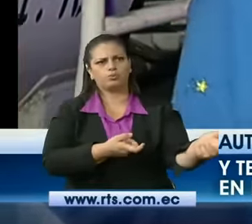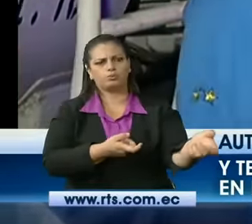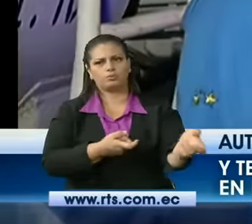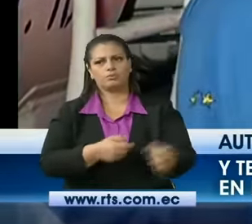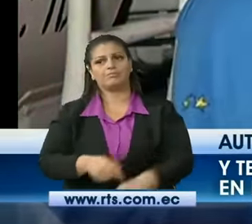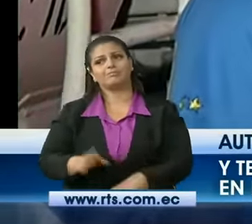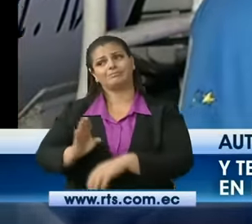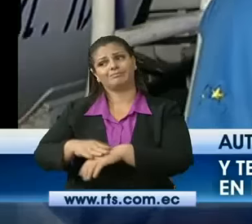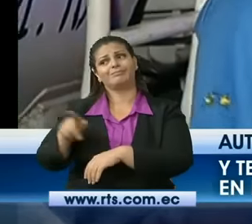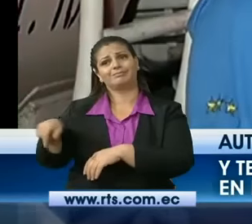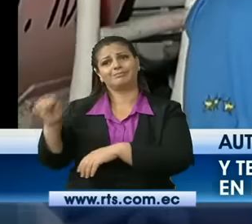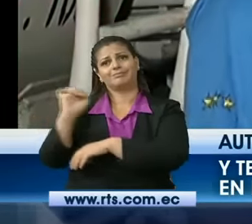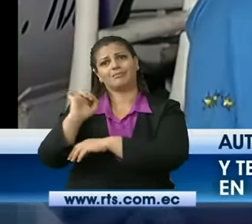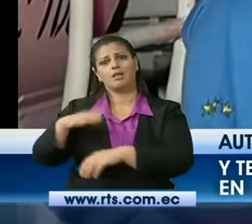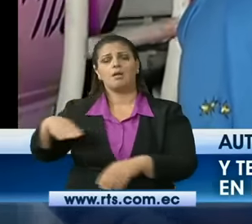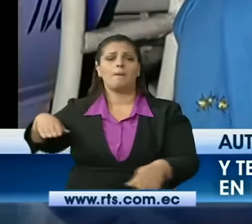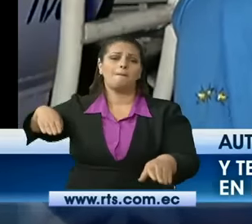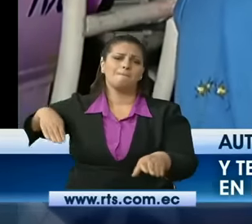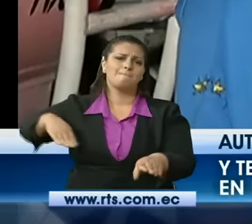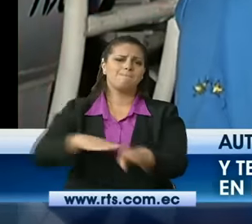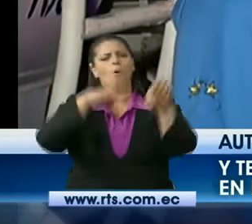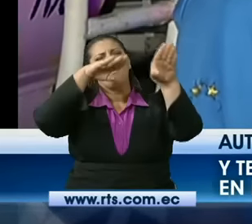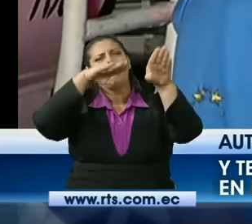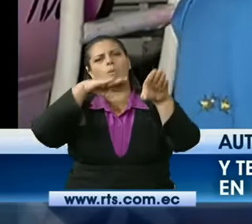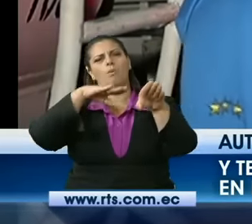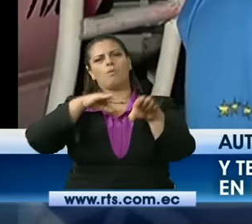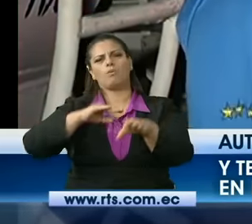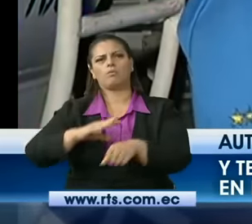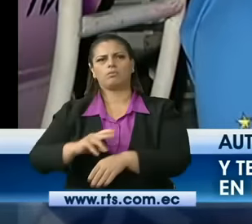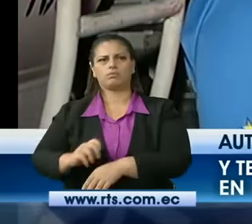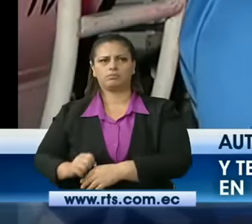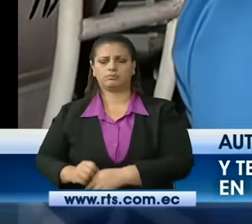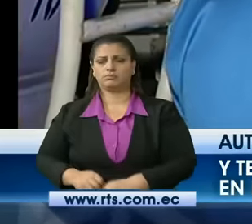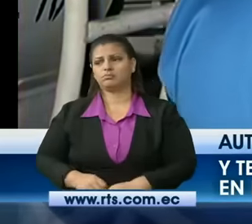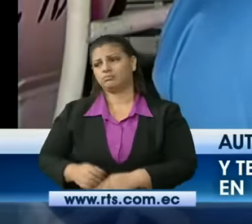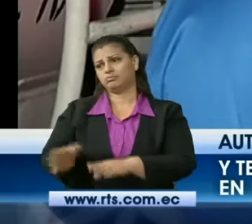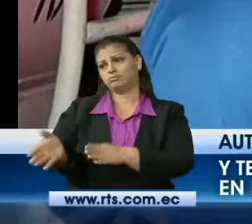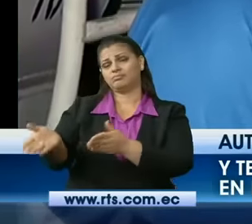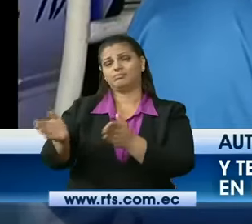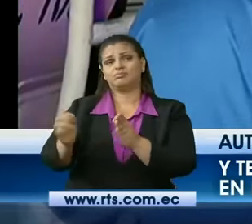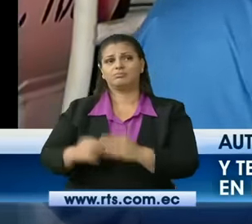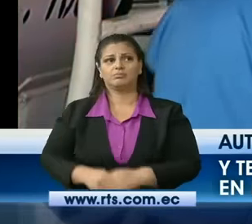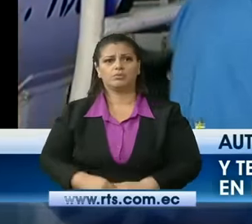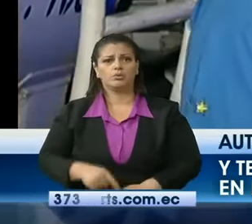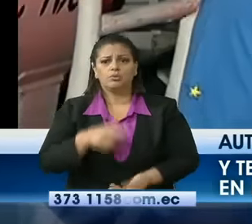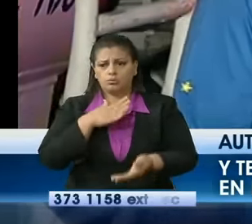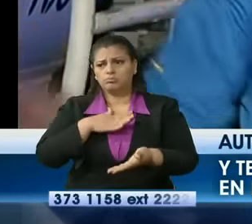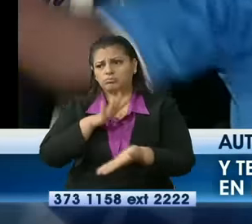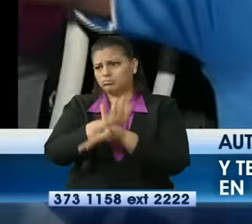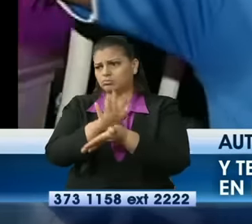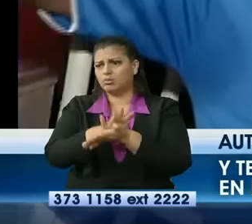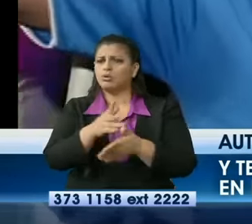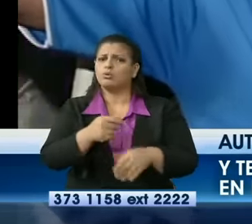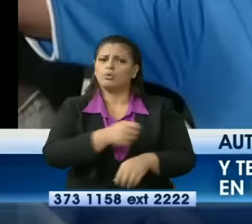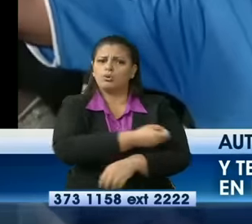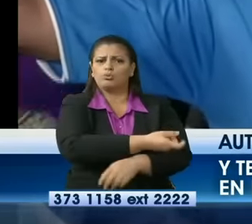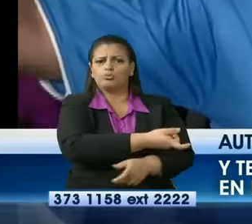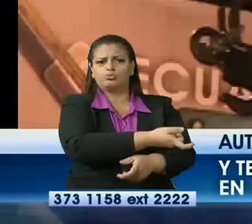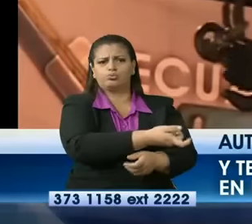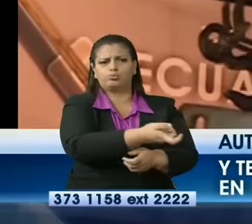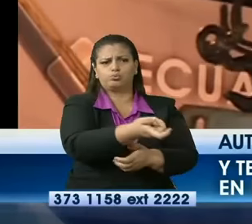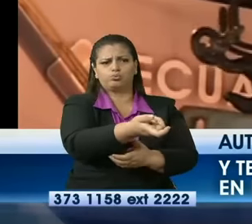de tránsito se registró cerca de la 1 de la madrugada de este jueves. El vehículo pesado que circulaba por el carril